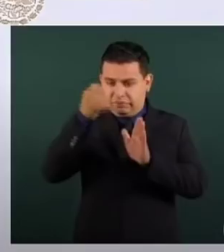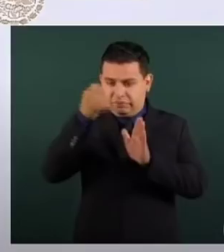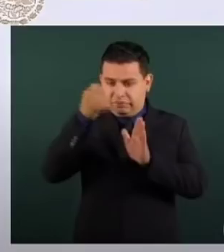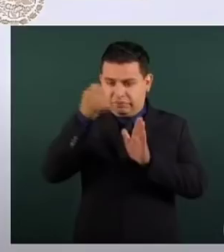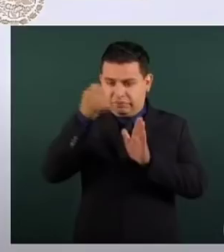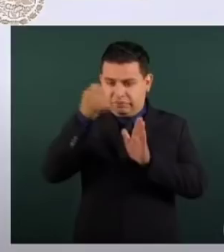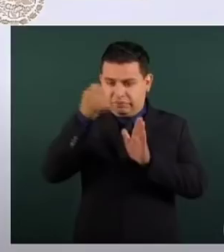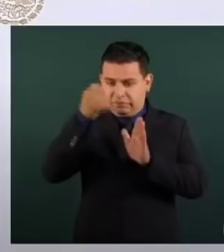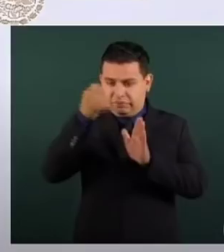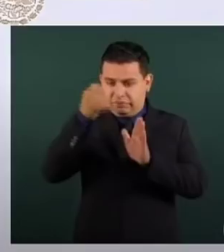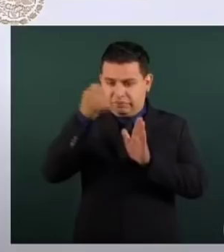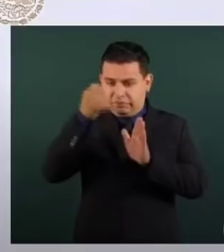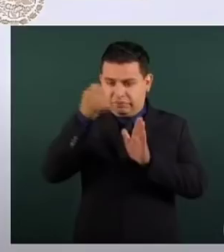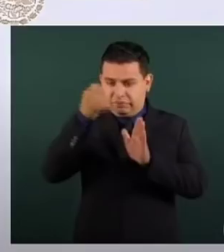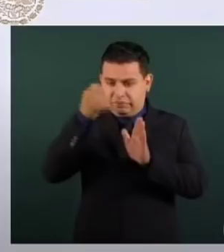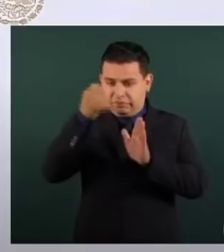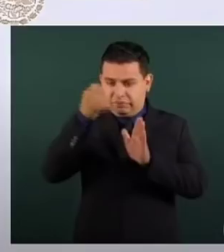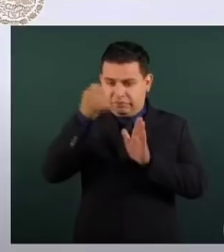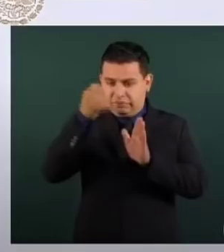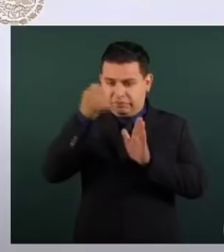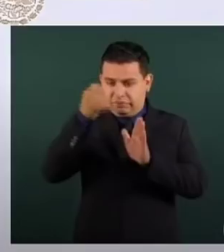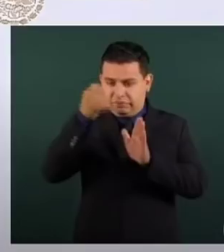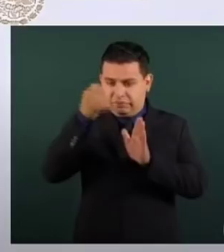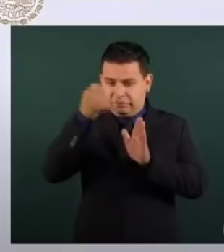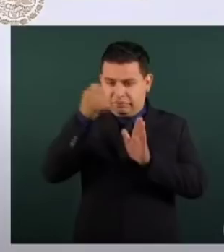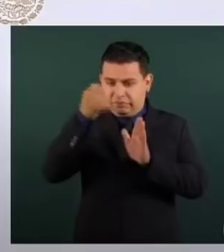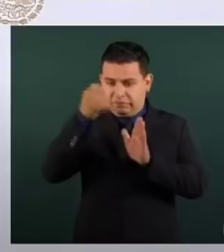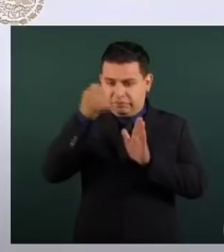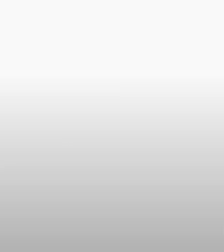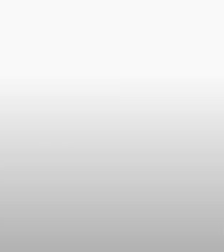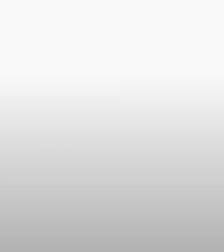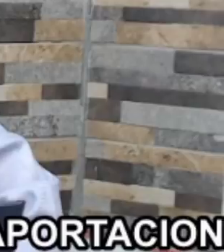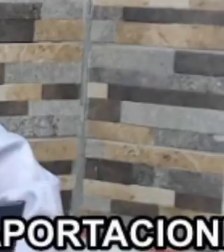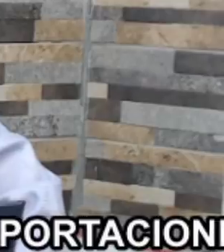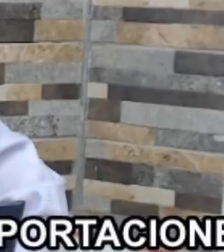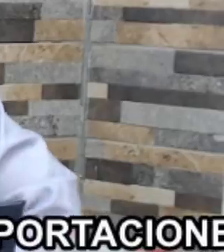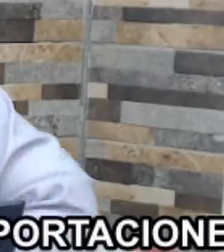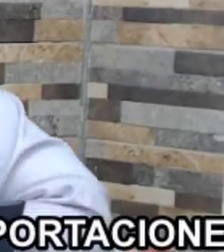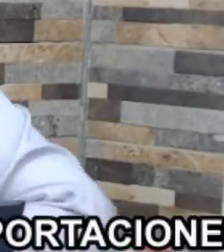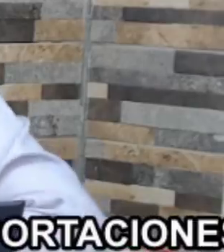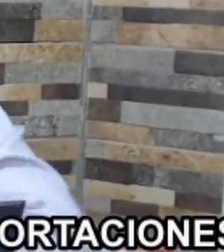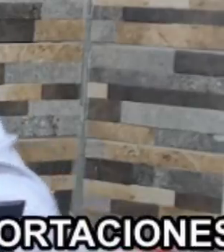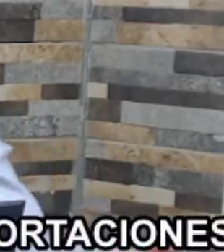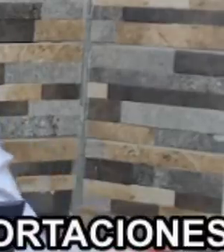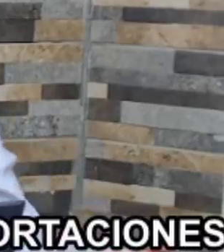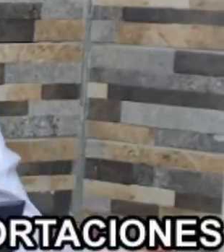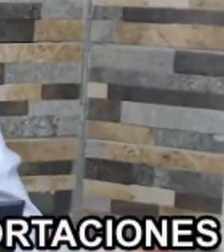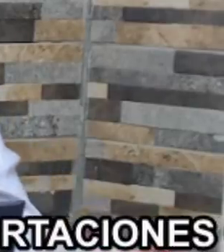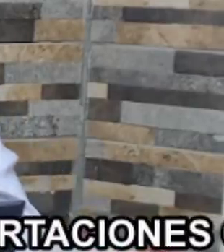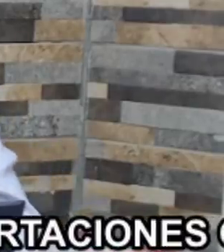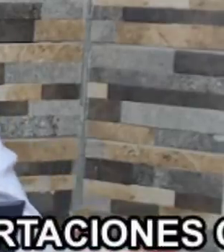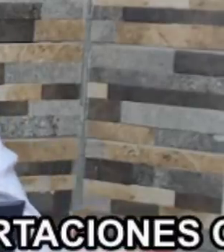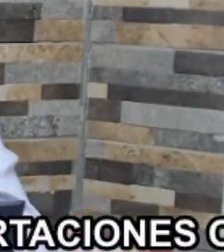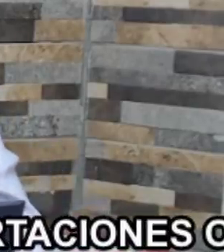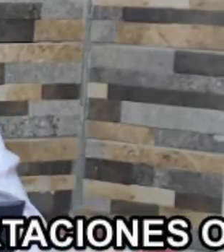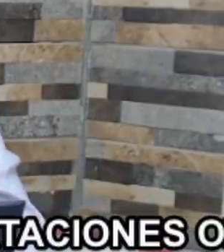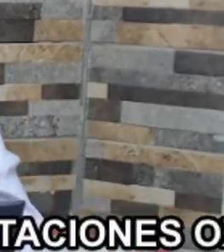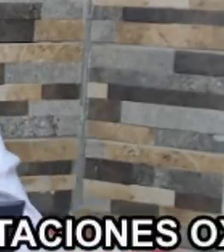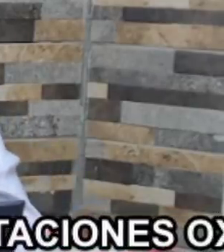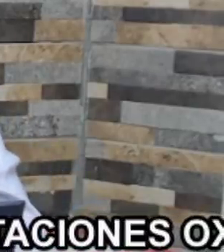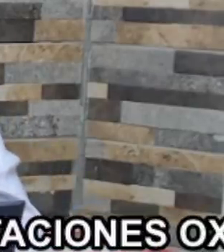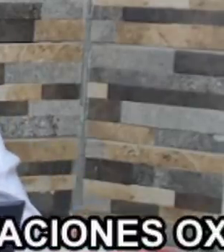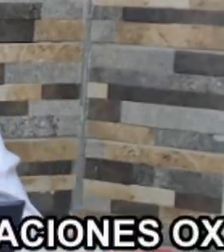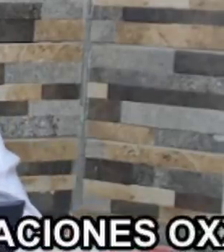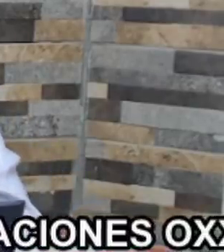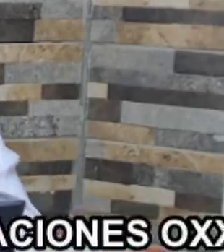para evitar actos de influyentismo, para no dar la falsa certeza o la falsa idea de que la